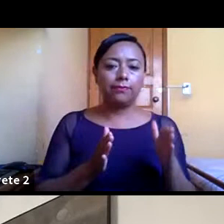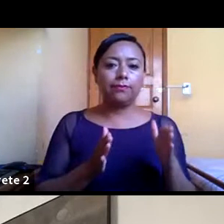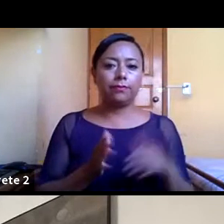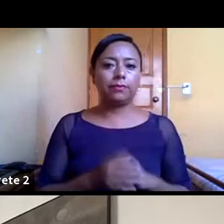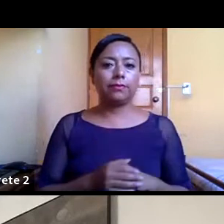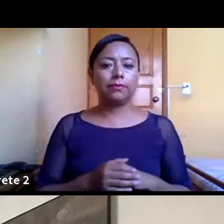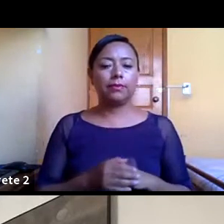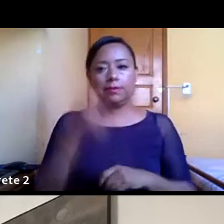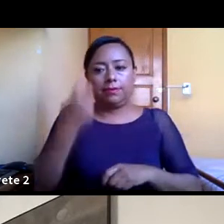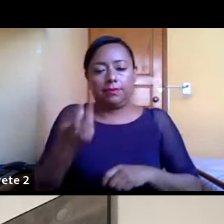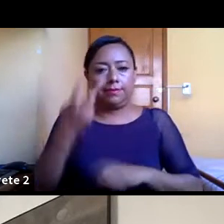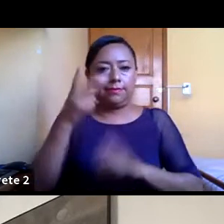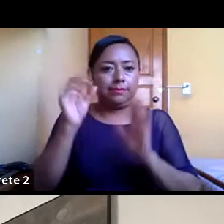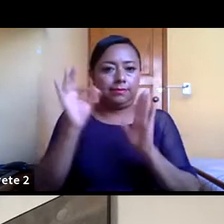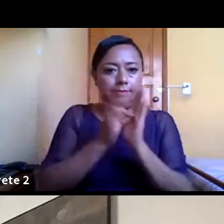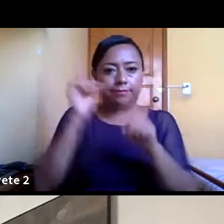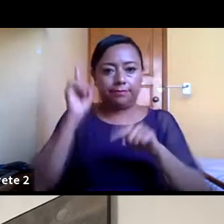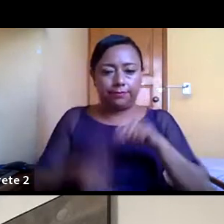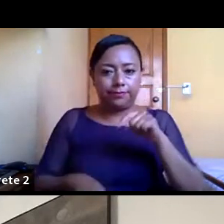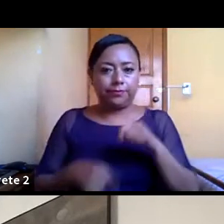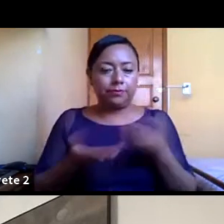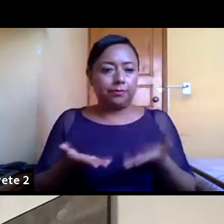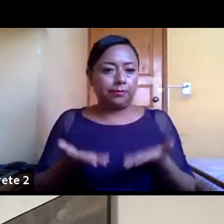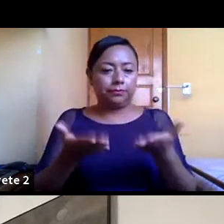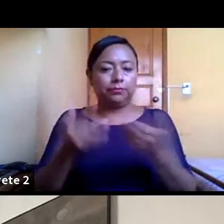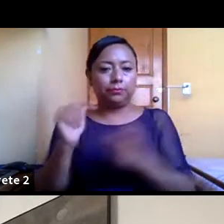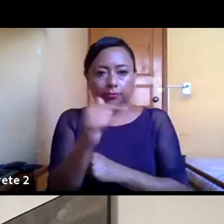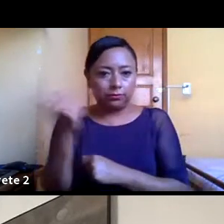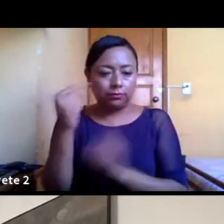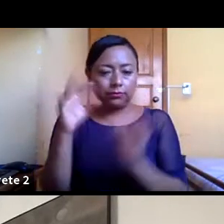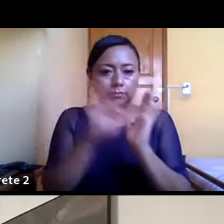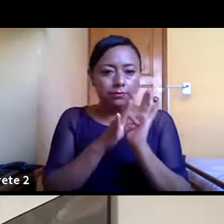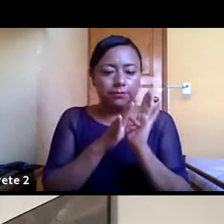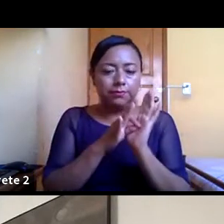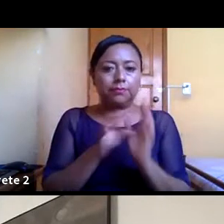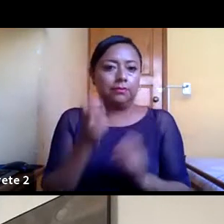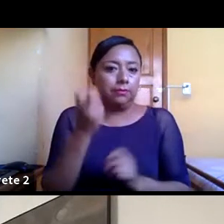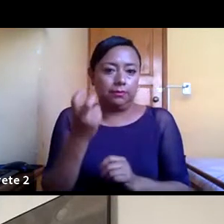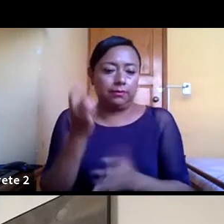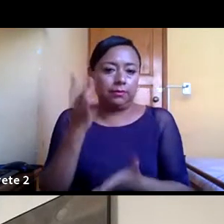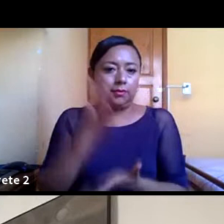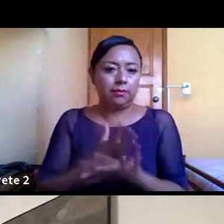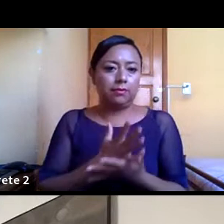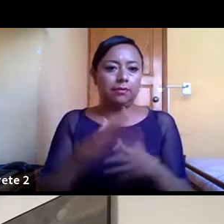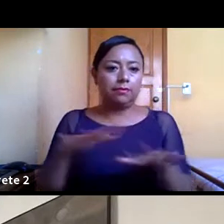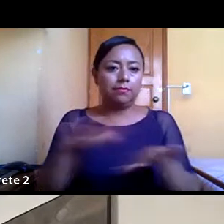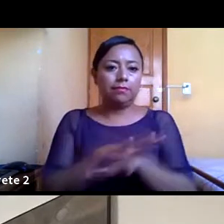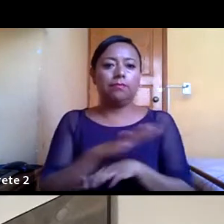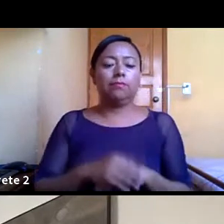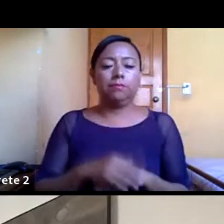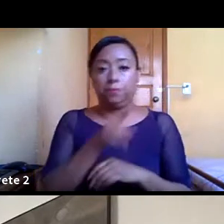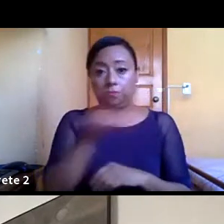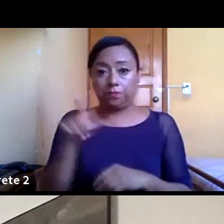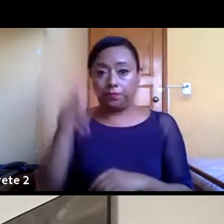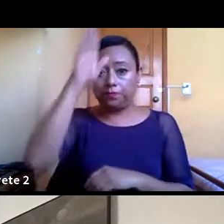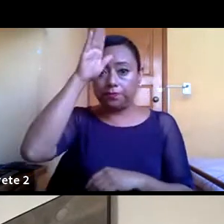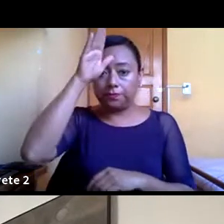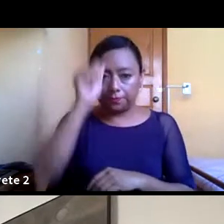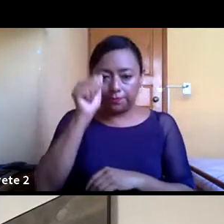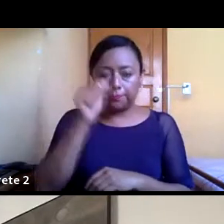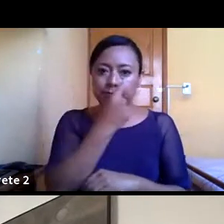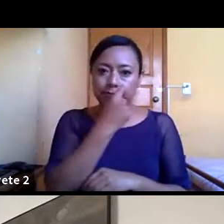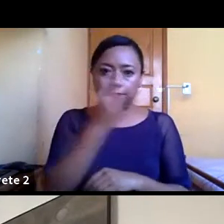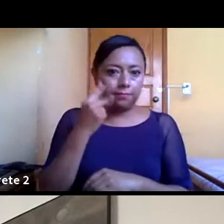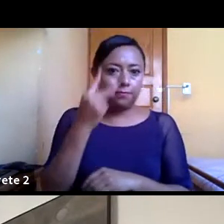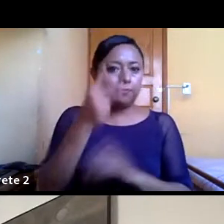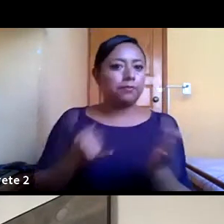Sacaríamos ese punto del orden del día, quedando entonces en 12 puntos, sería la única modificación, y si están de acuerdo, pondríamos a